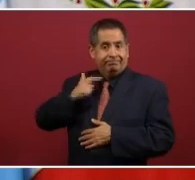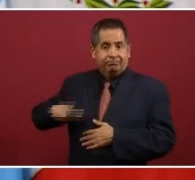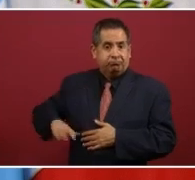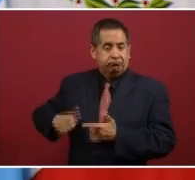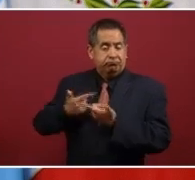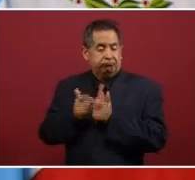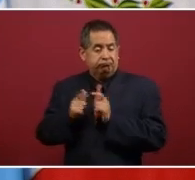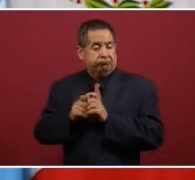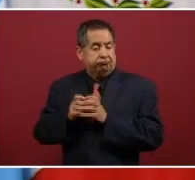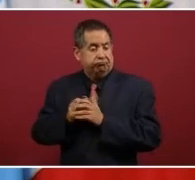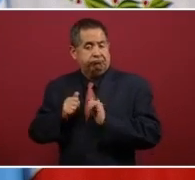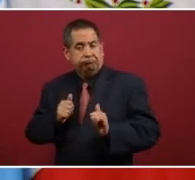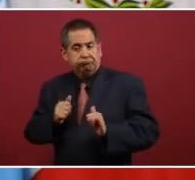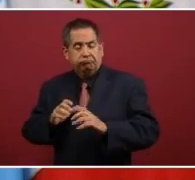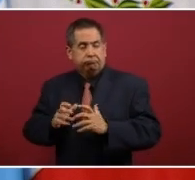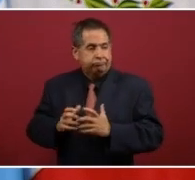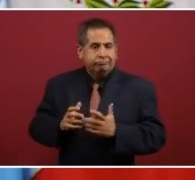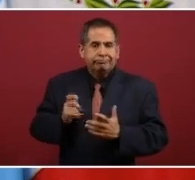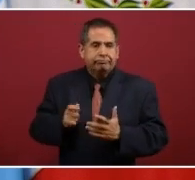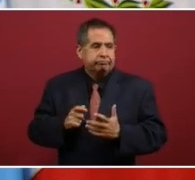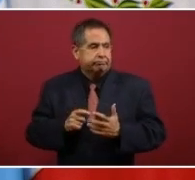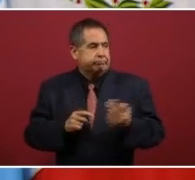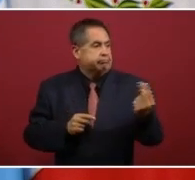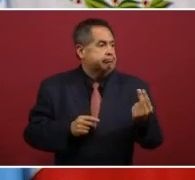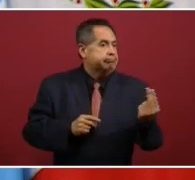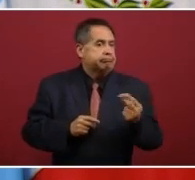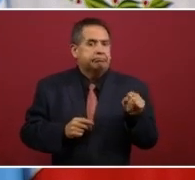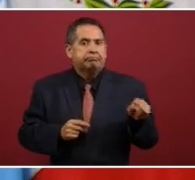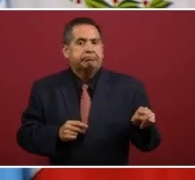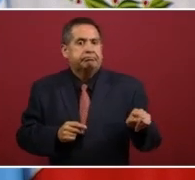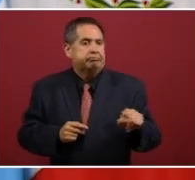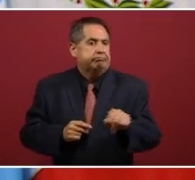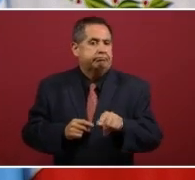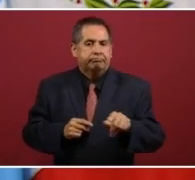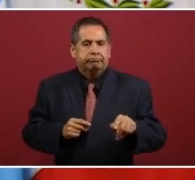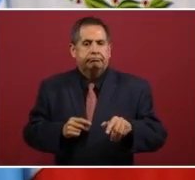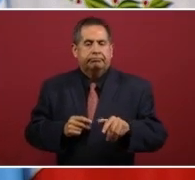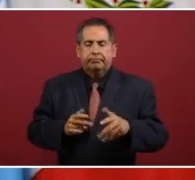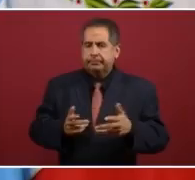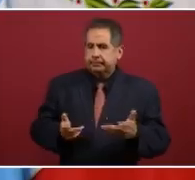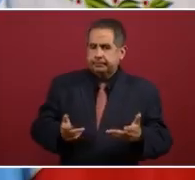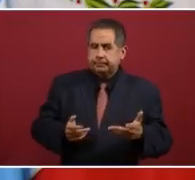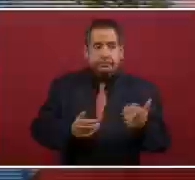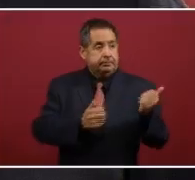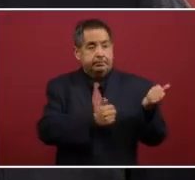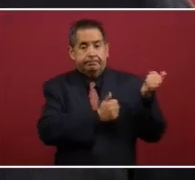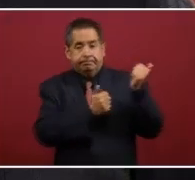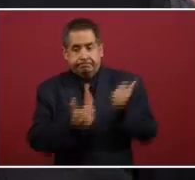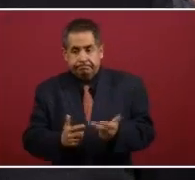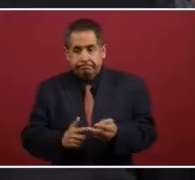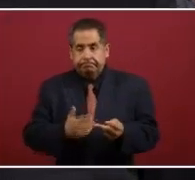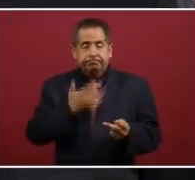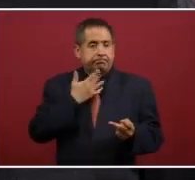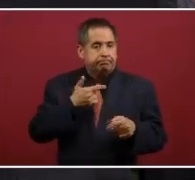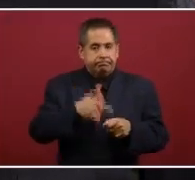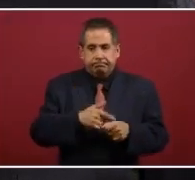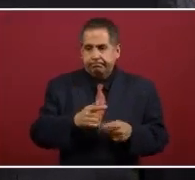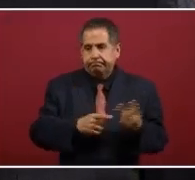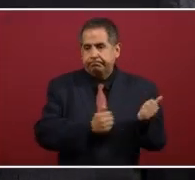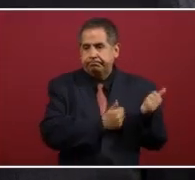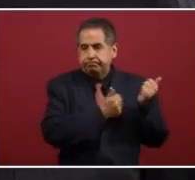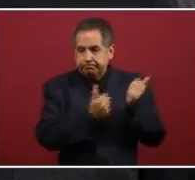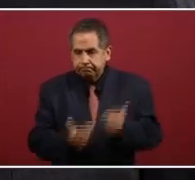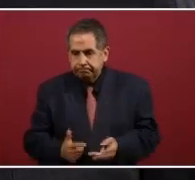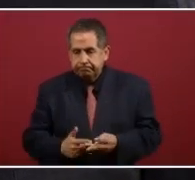fue que nos volvimos dependientes. Estamos importando gasolinas,